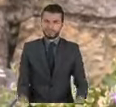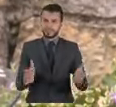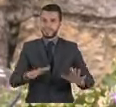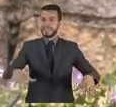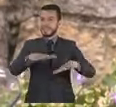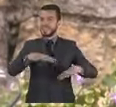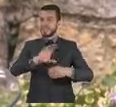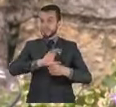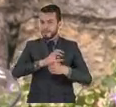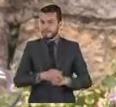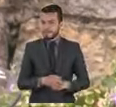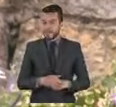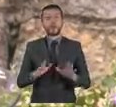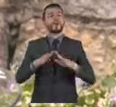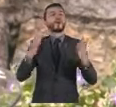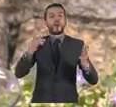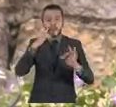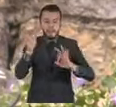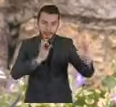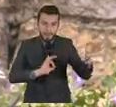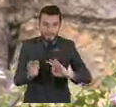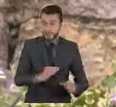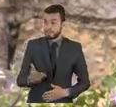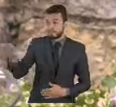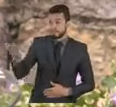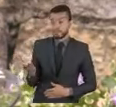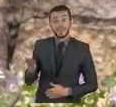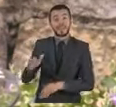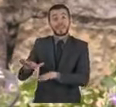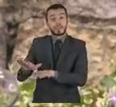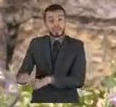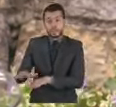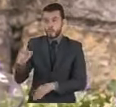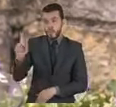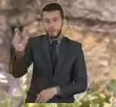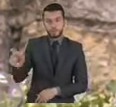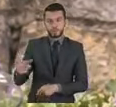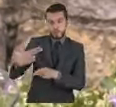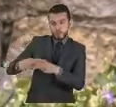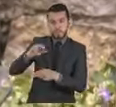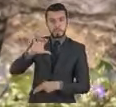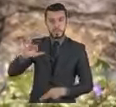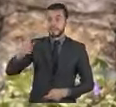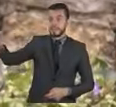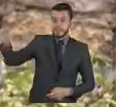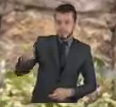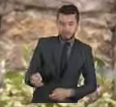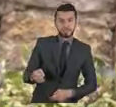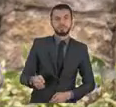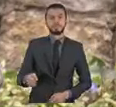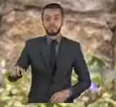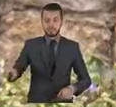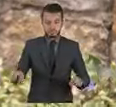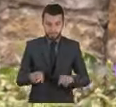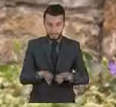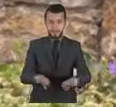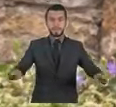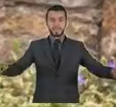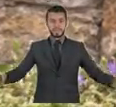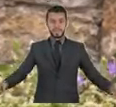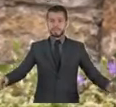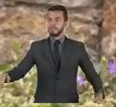siguiente: vamos a nombrar a cada uno de los representantes para que cada uno se dirija hacia la mesa que